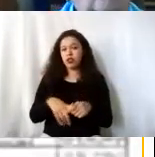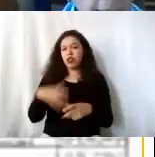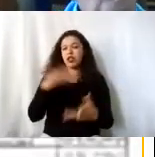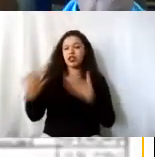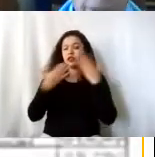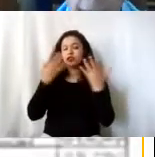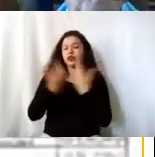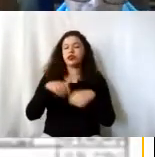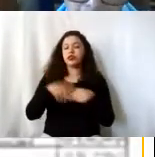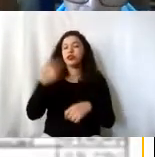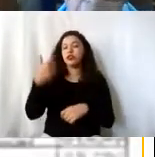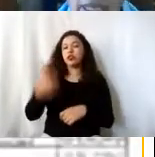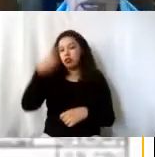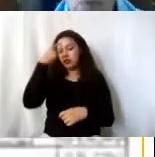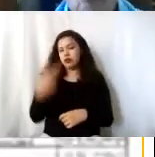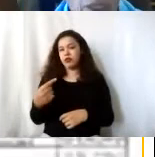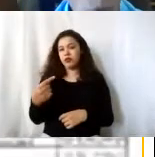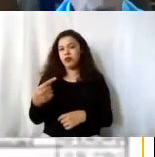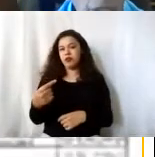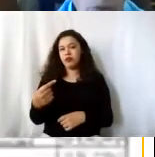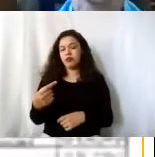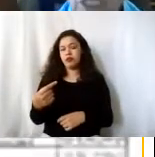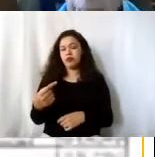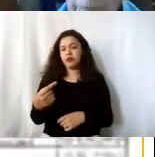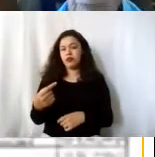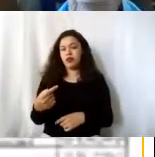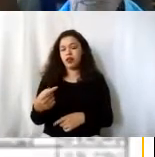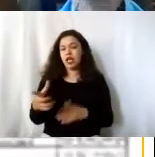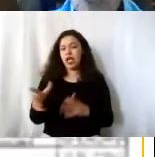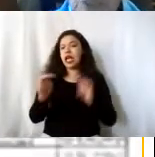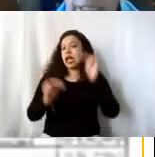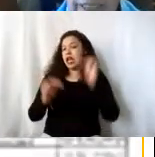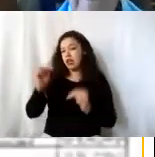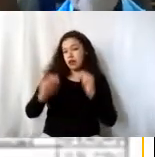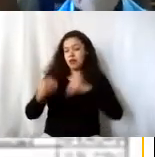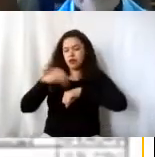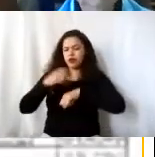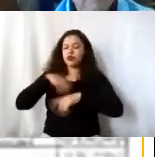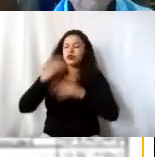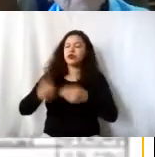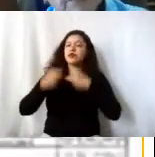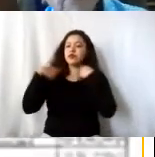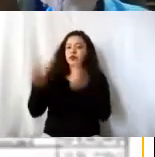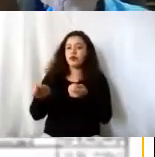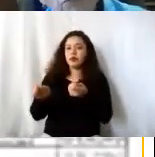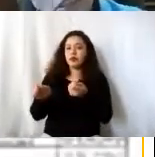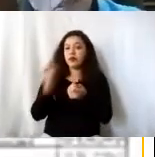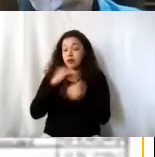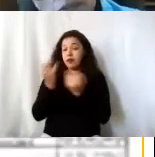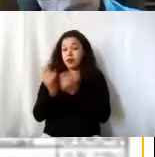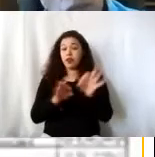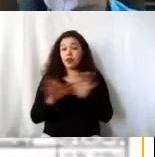socioeconómico para determinar generalmente una cuota o un nivel, y uno lo entrega. Pero también para trabajo